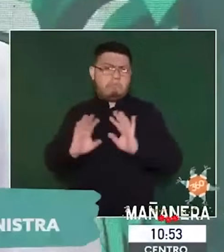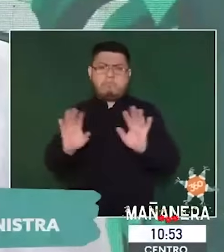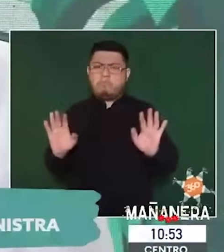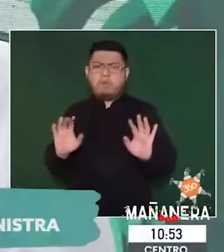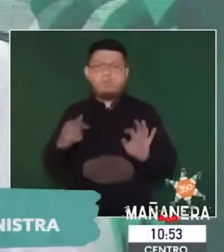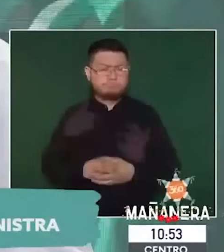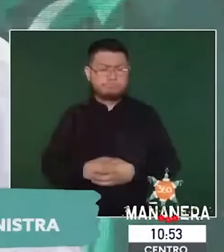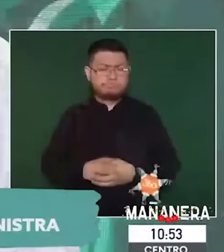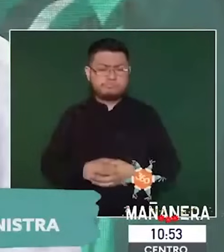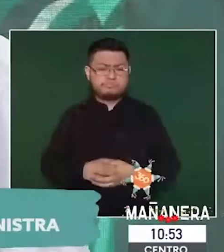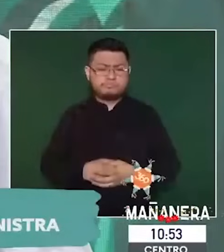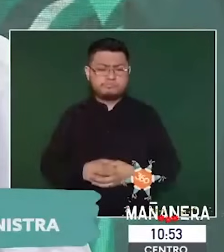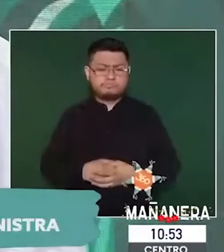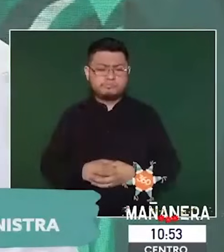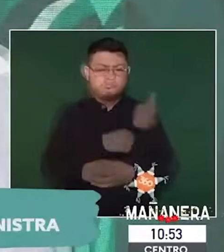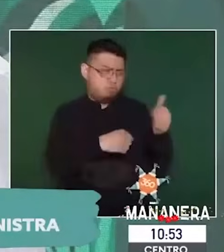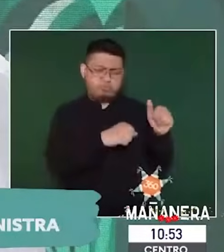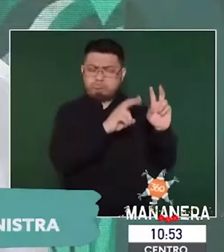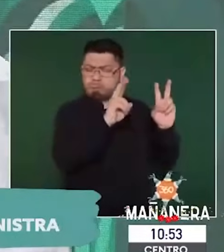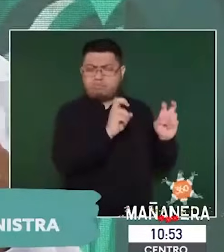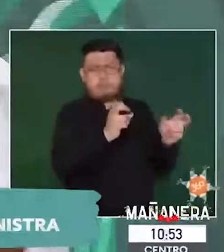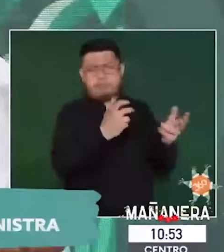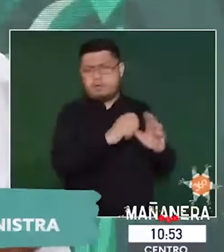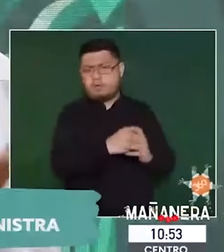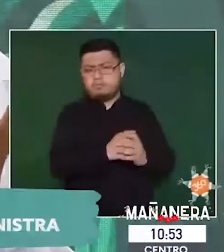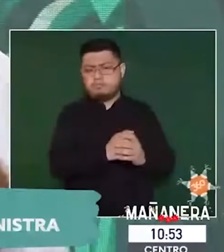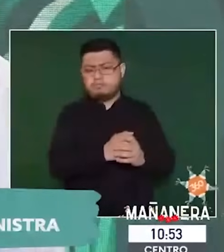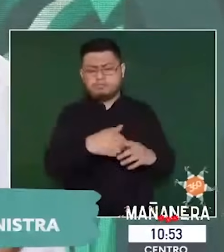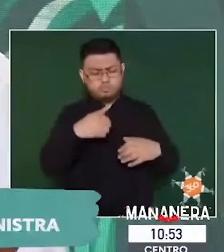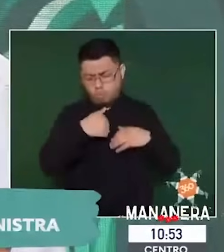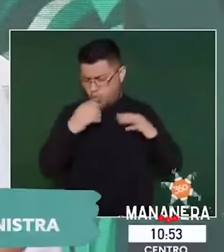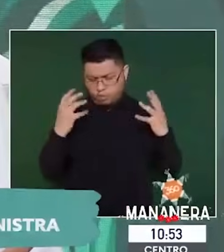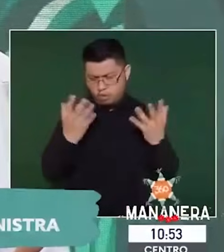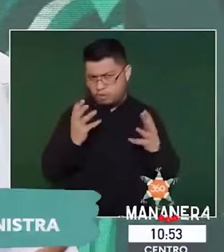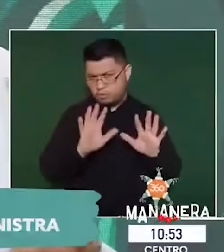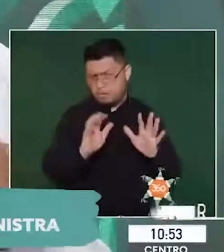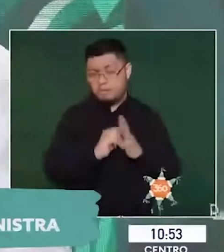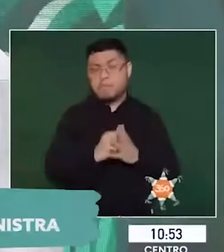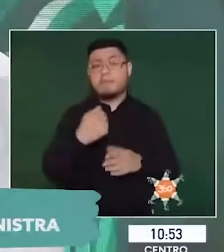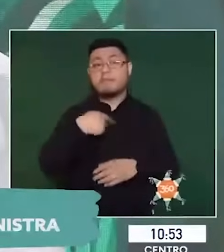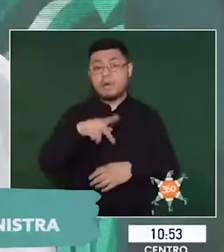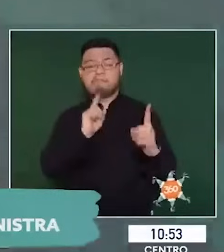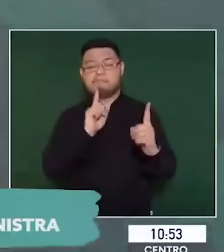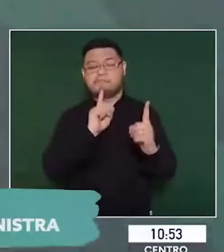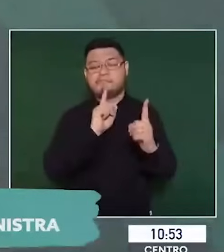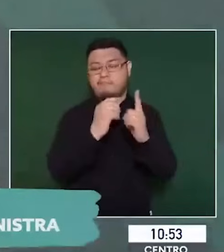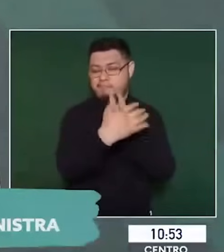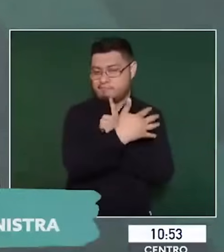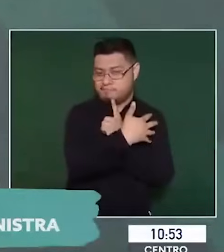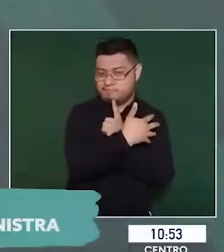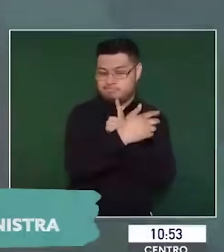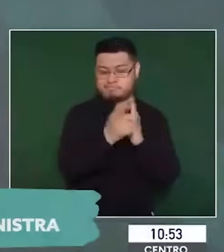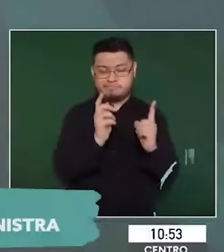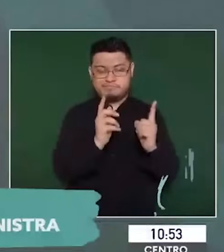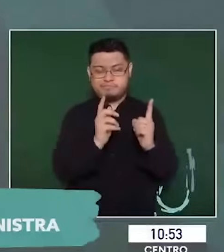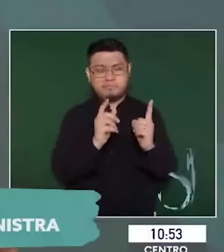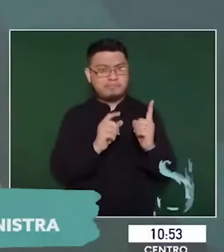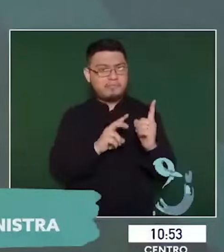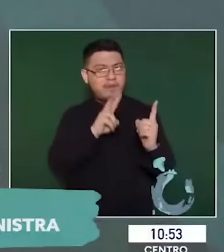Yo puedo ayudar en otra tarea. No lo hice, pero tenía ganas de pararme a abrazarla. O sea, un